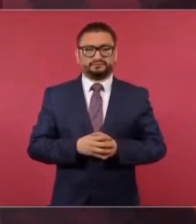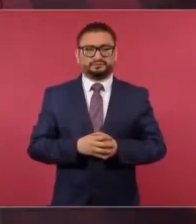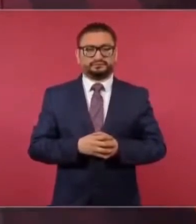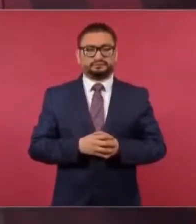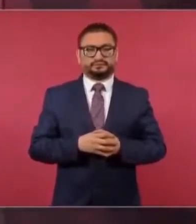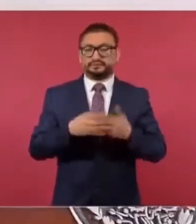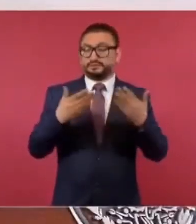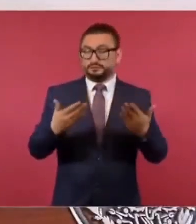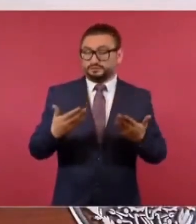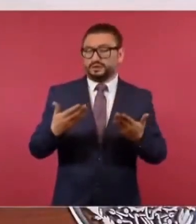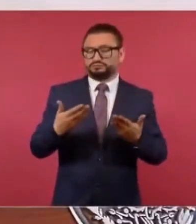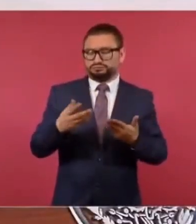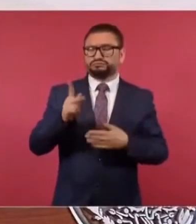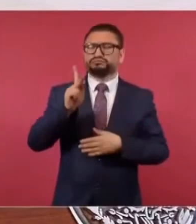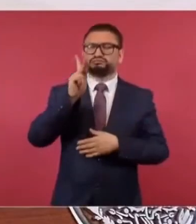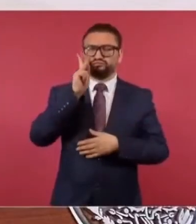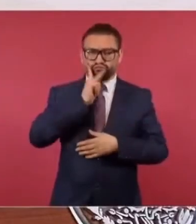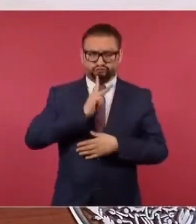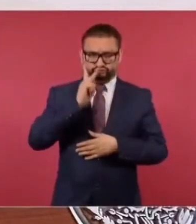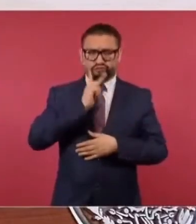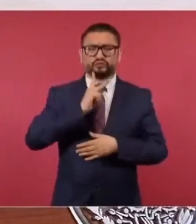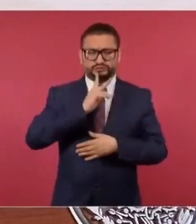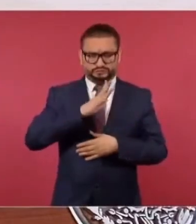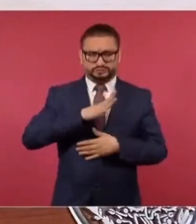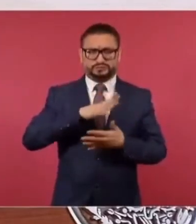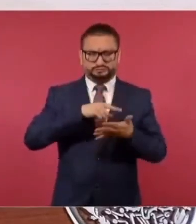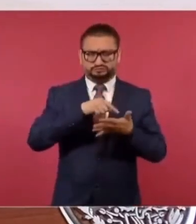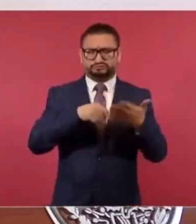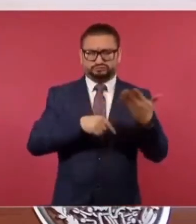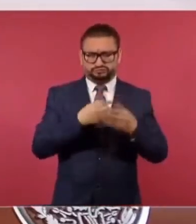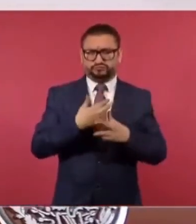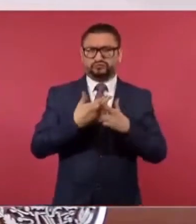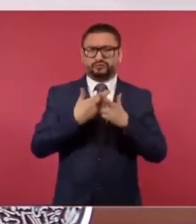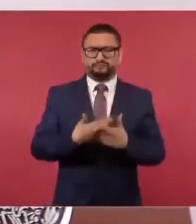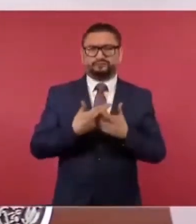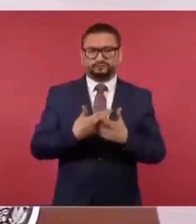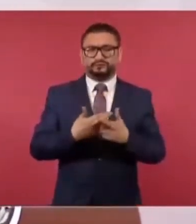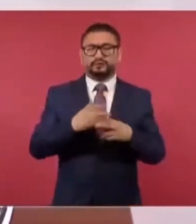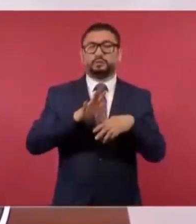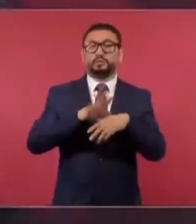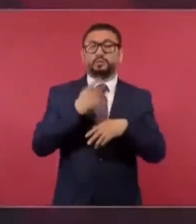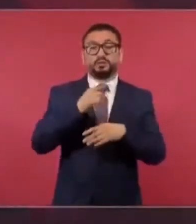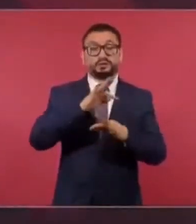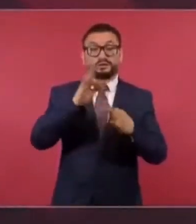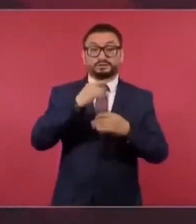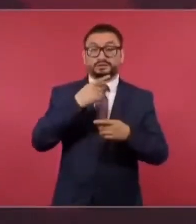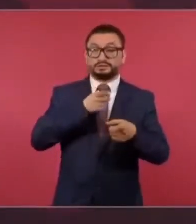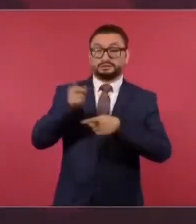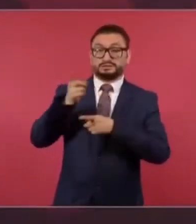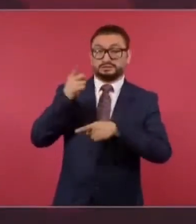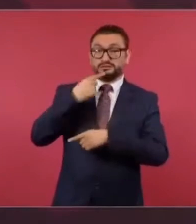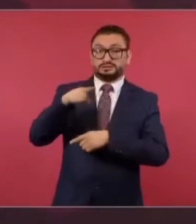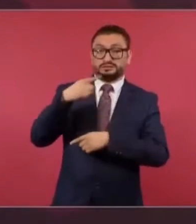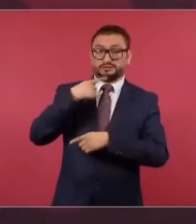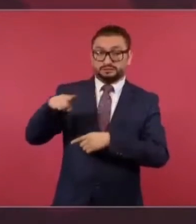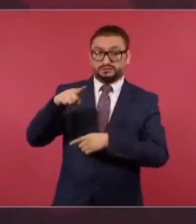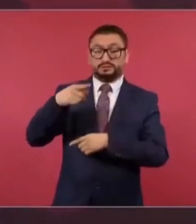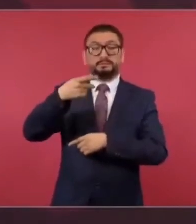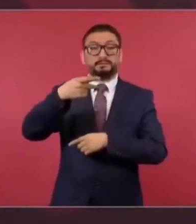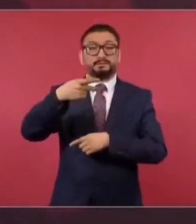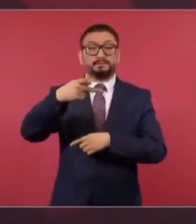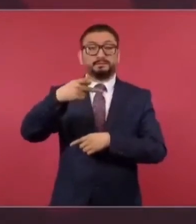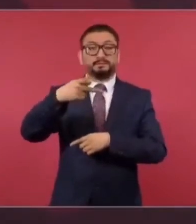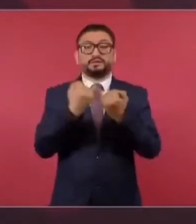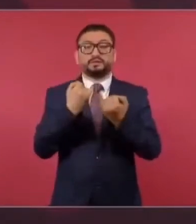hay las pruebas suficientes, porque no solo son las acusaciones, sino es la acumulación